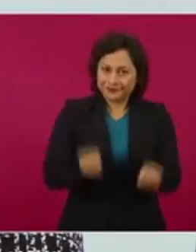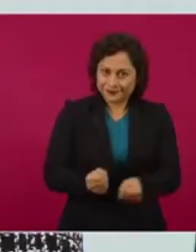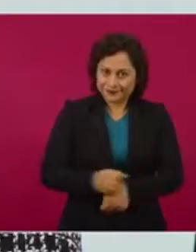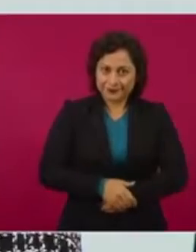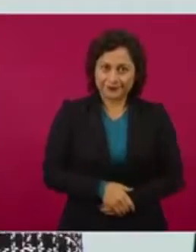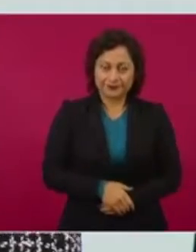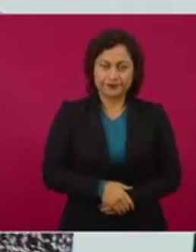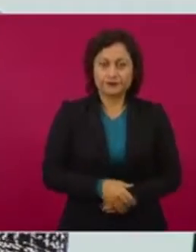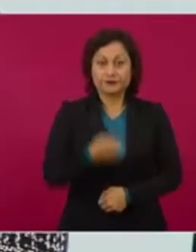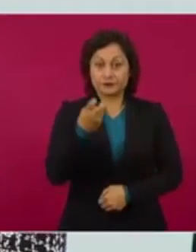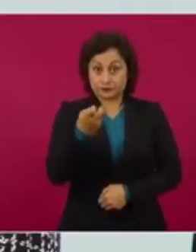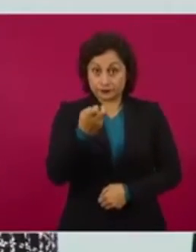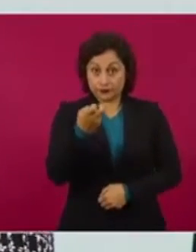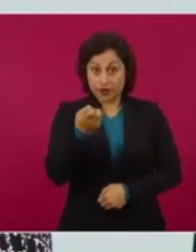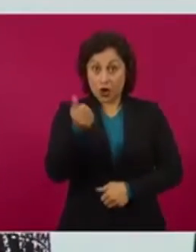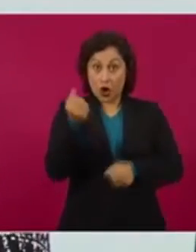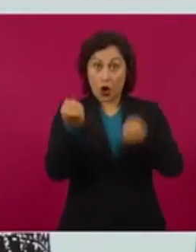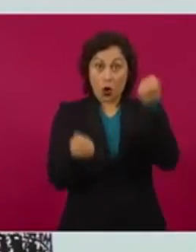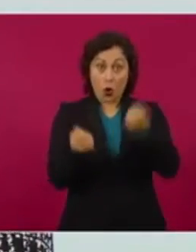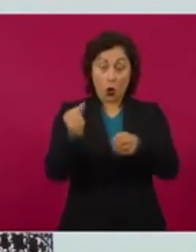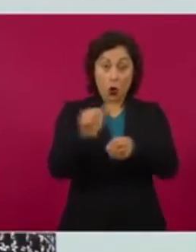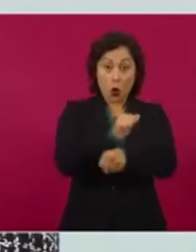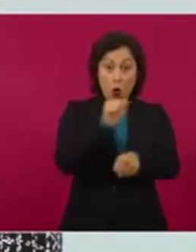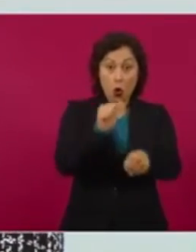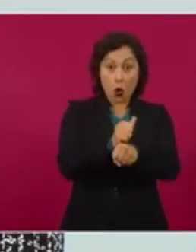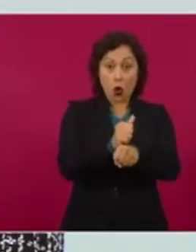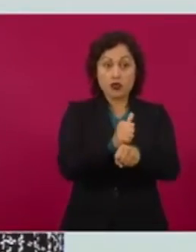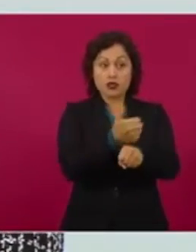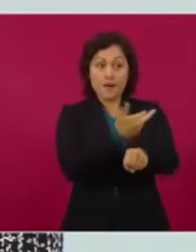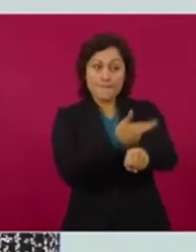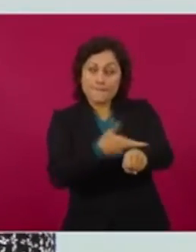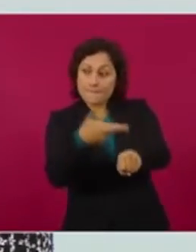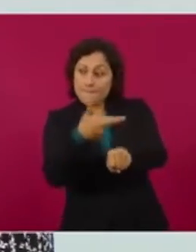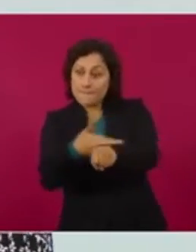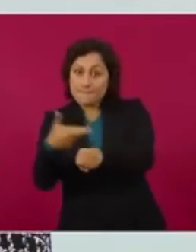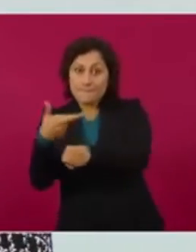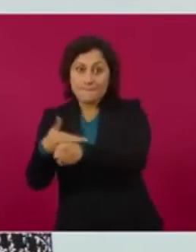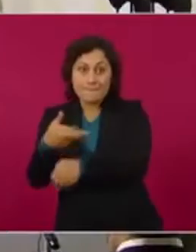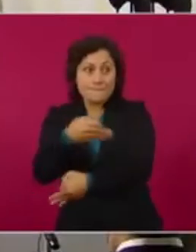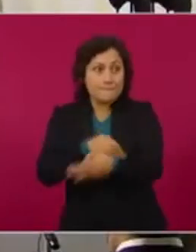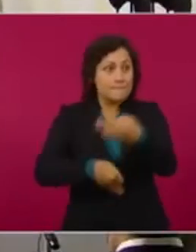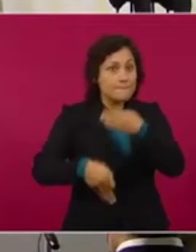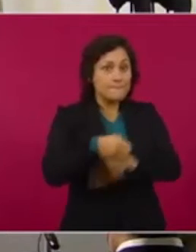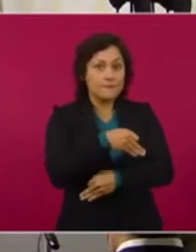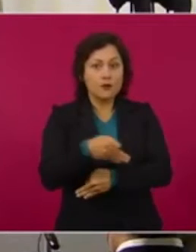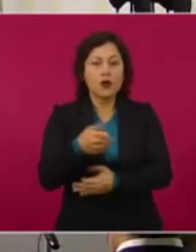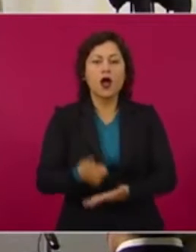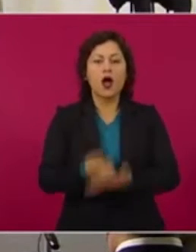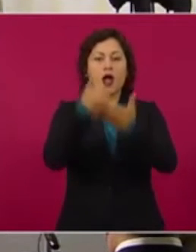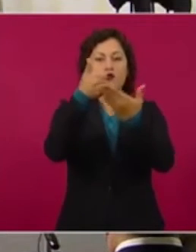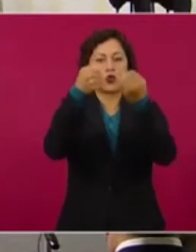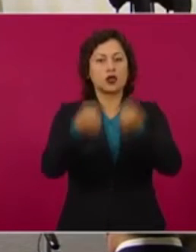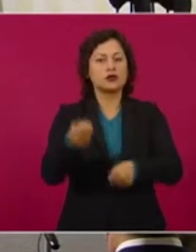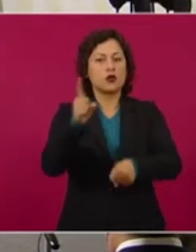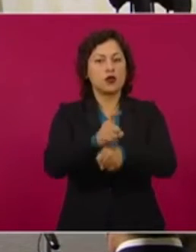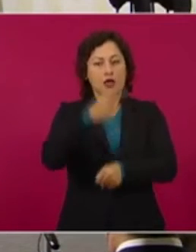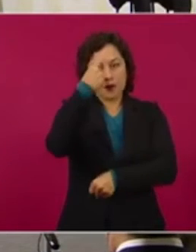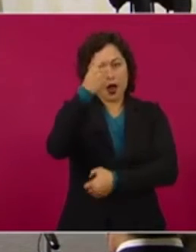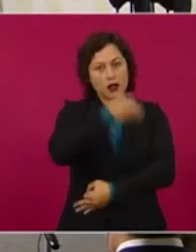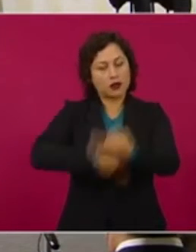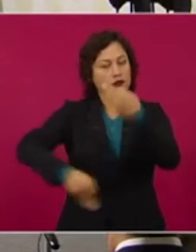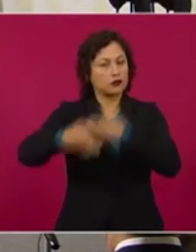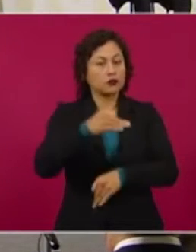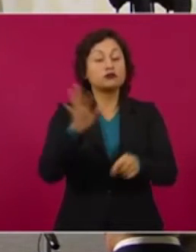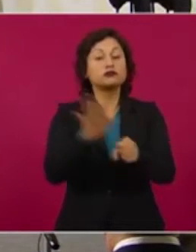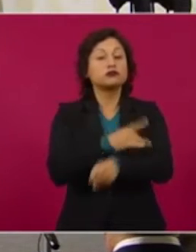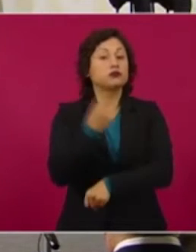regularización es necesaria para la seguridad de todas y todos, porque uno de los objetivos de esta acción es evitar